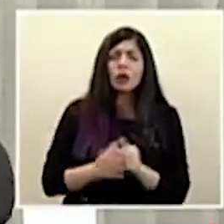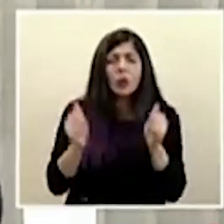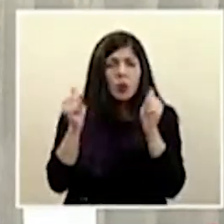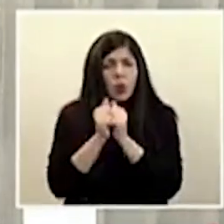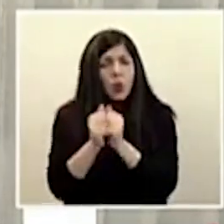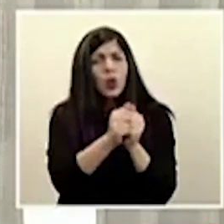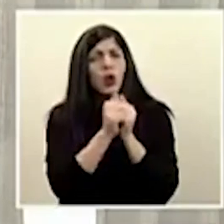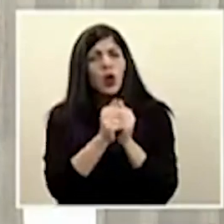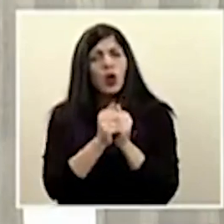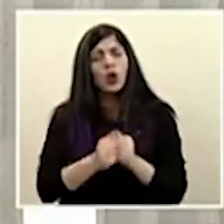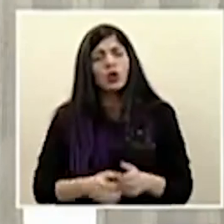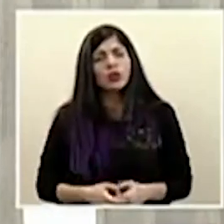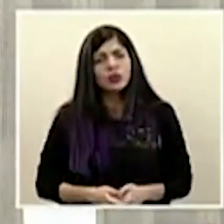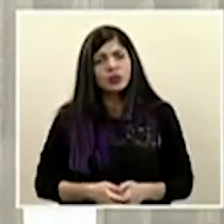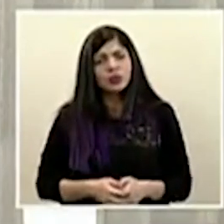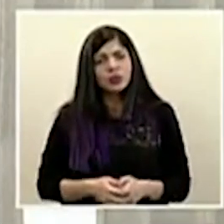unión.